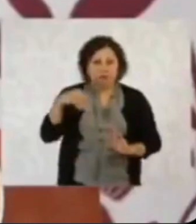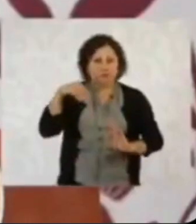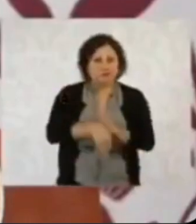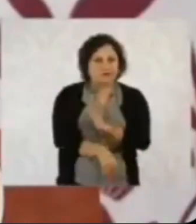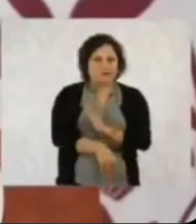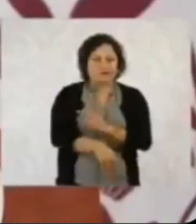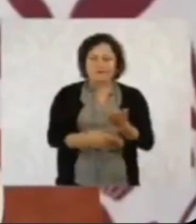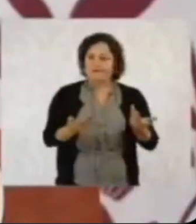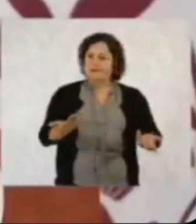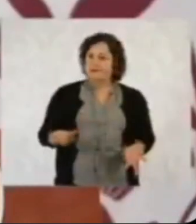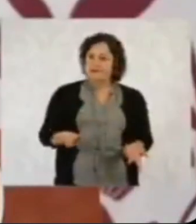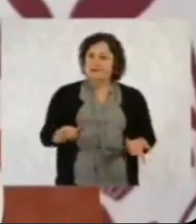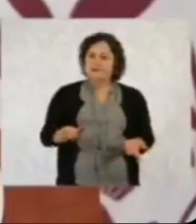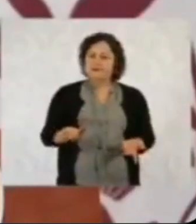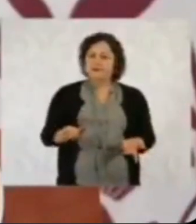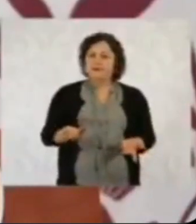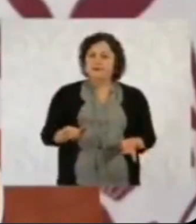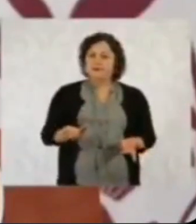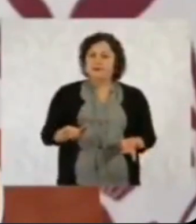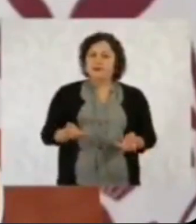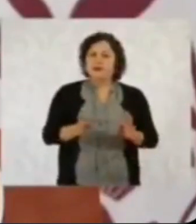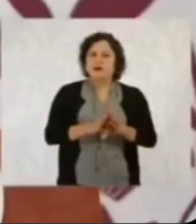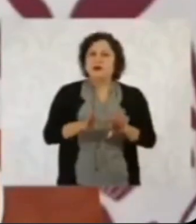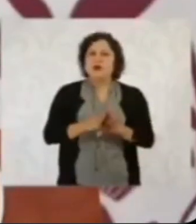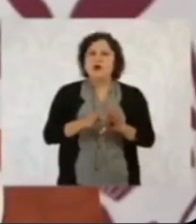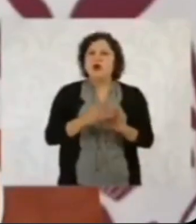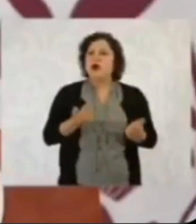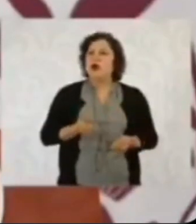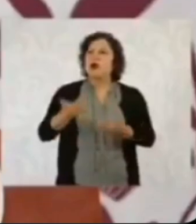Y cada vez se importaba más gasolina.